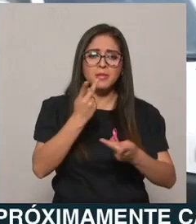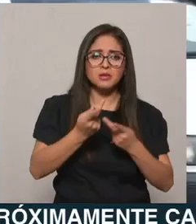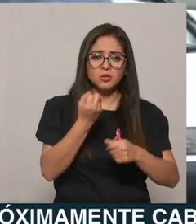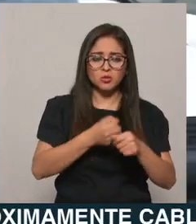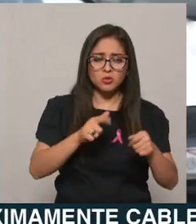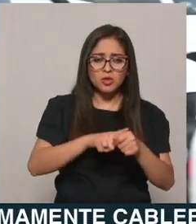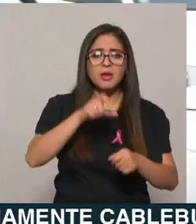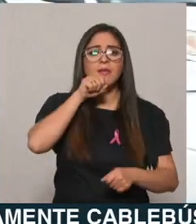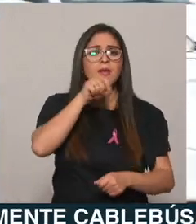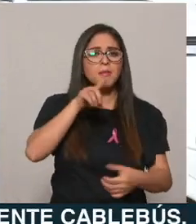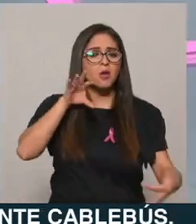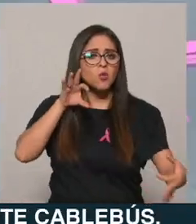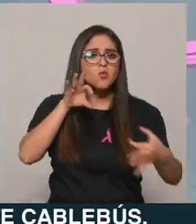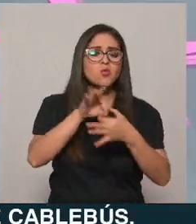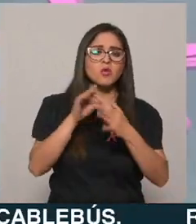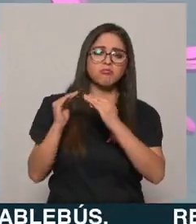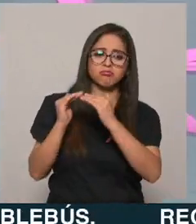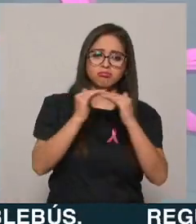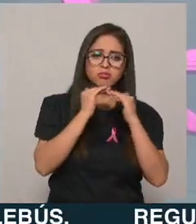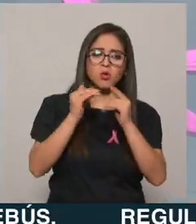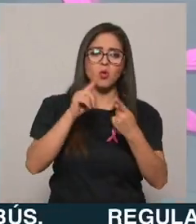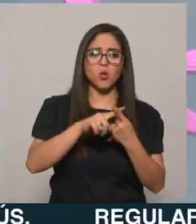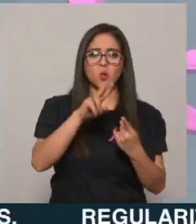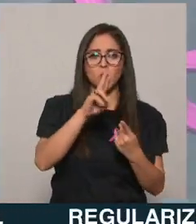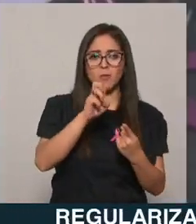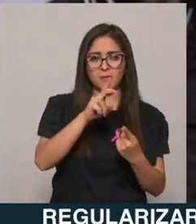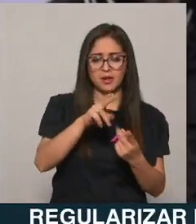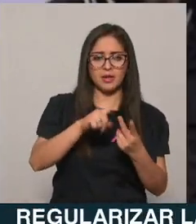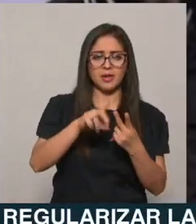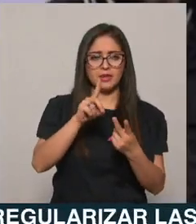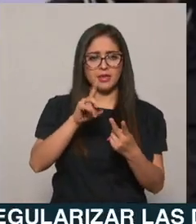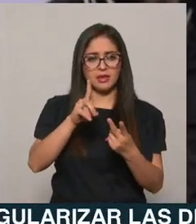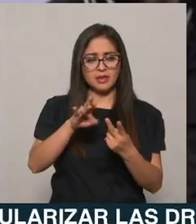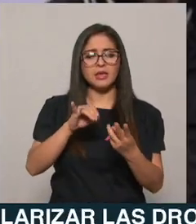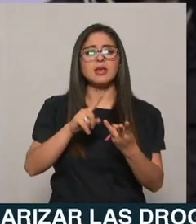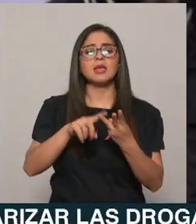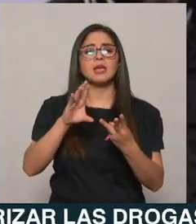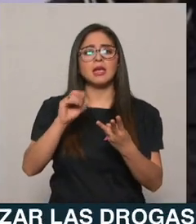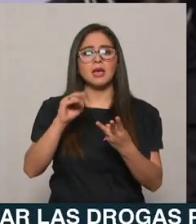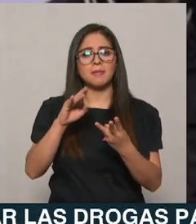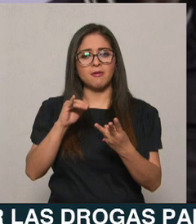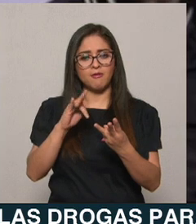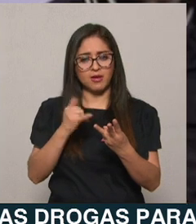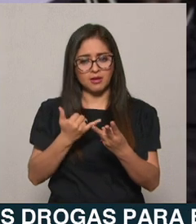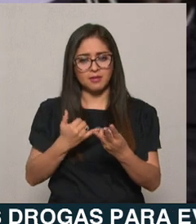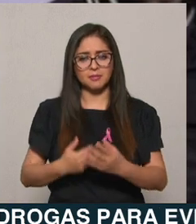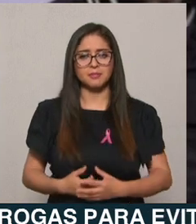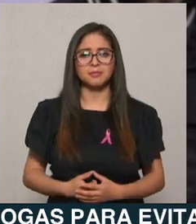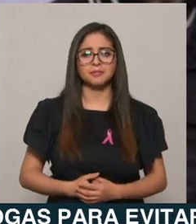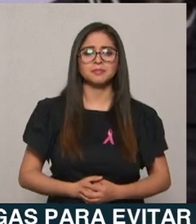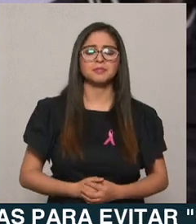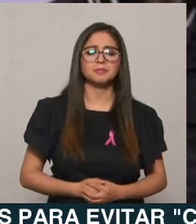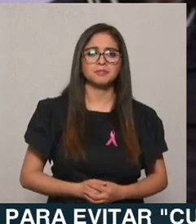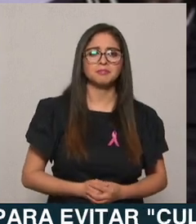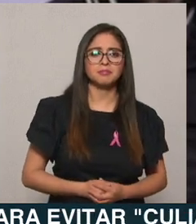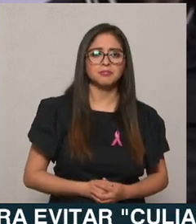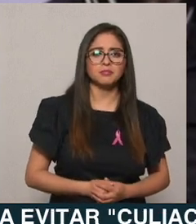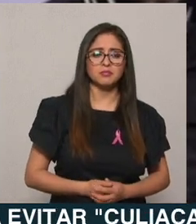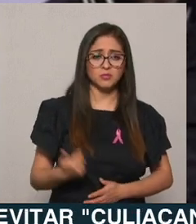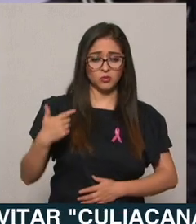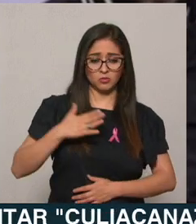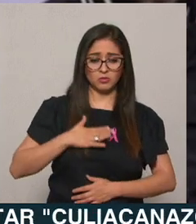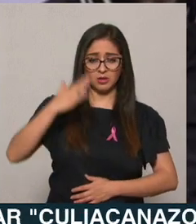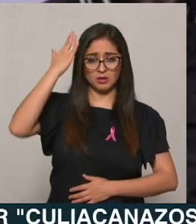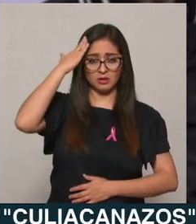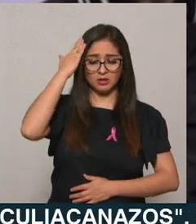parejo con los servicios como Uber, Didi y Cabify. Lo que hoy pedimos y les hemos planteado y se abrirá la